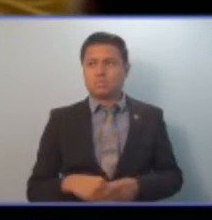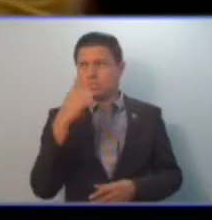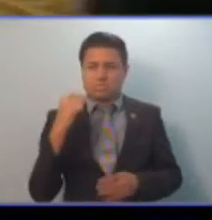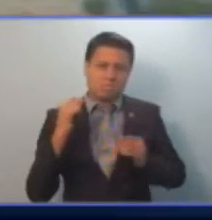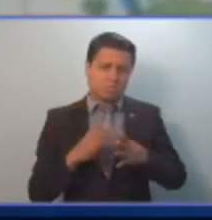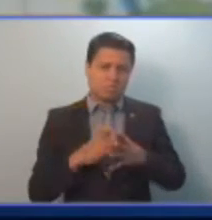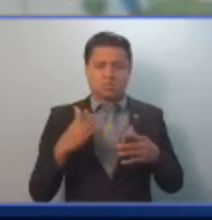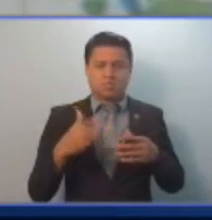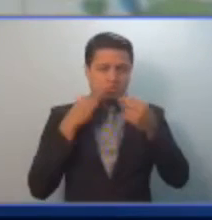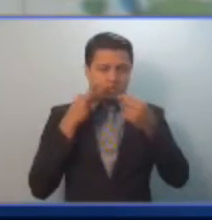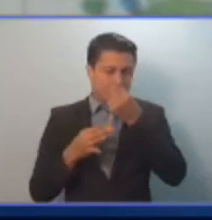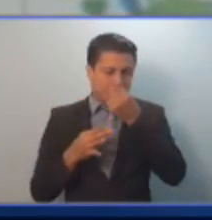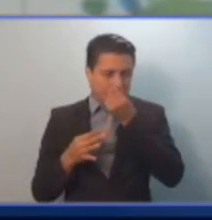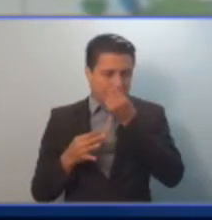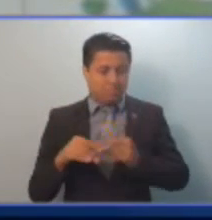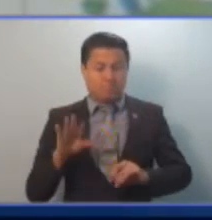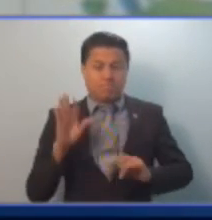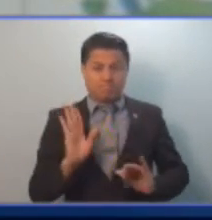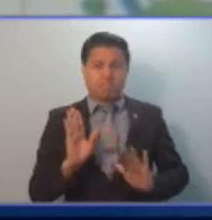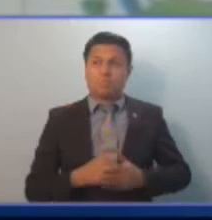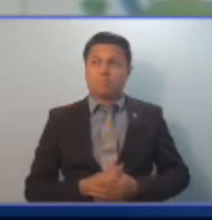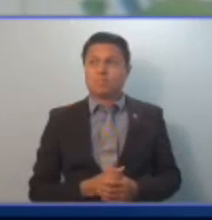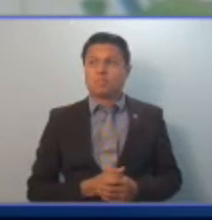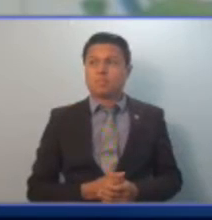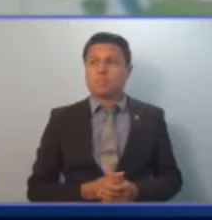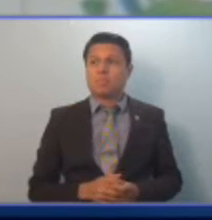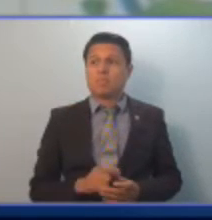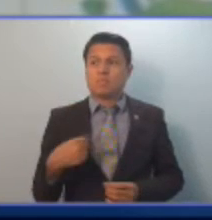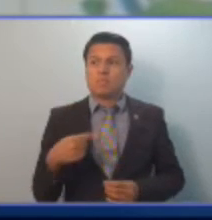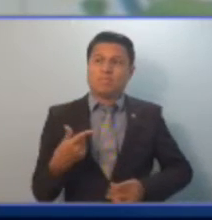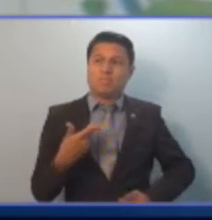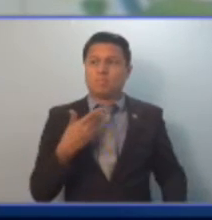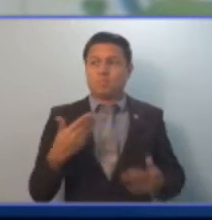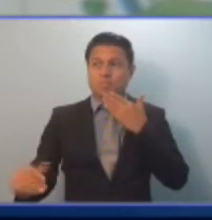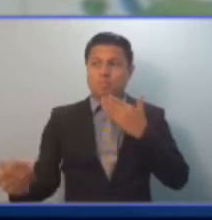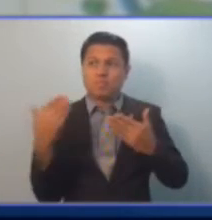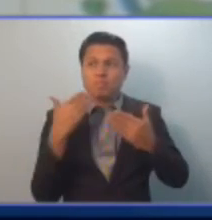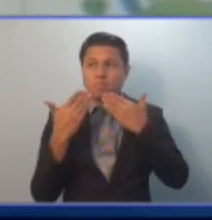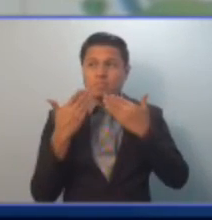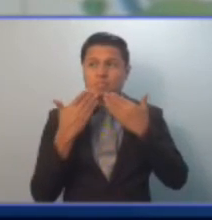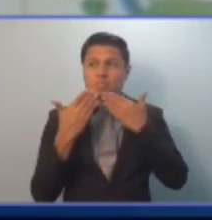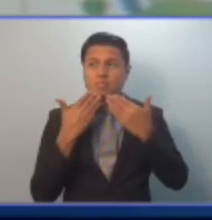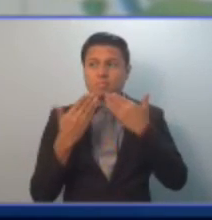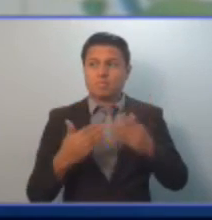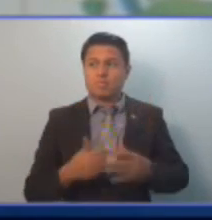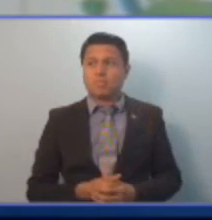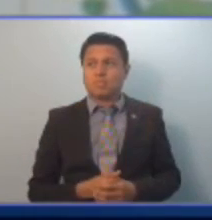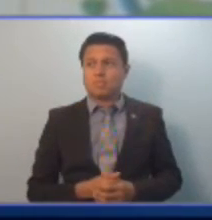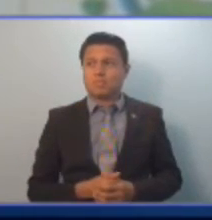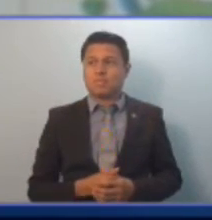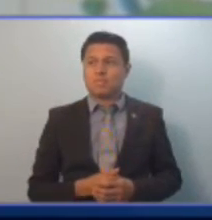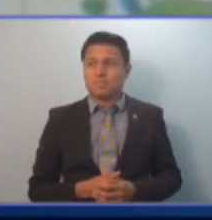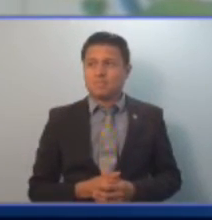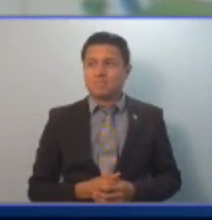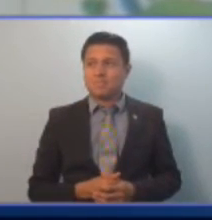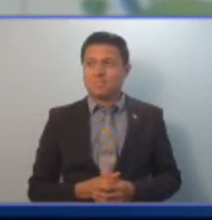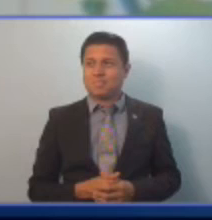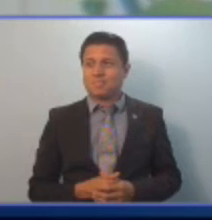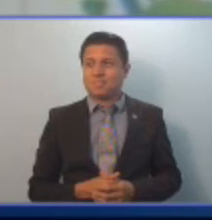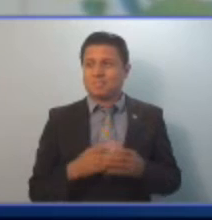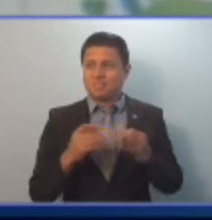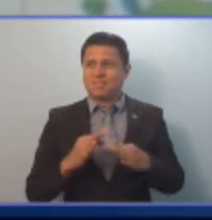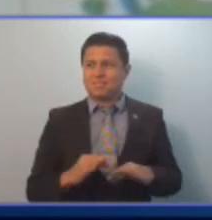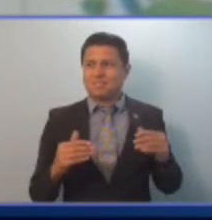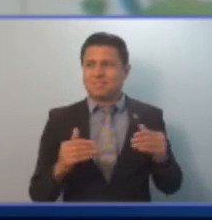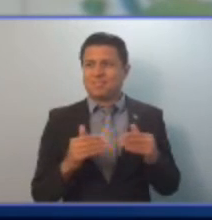amplia, ¿verdad? Pero cuando yo me refería a la experiencia de derechos humanos,